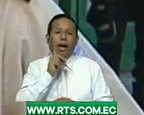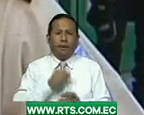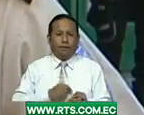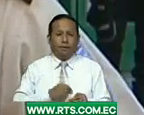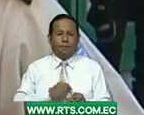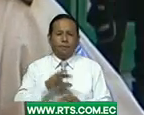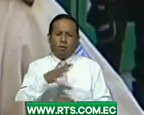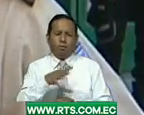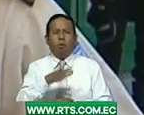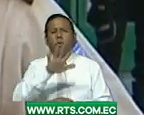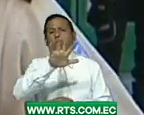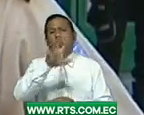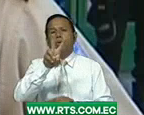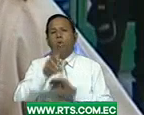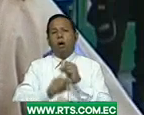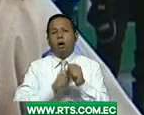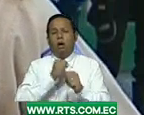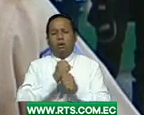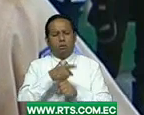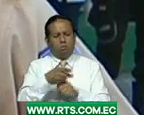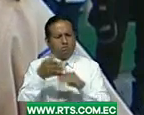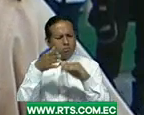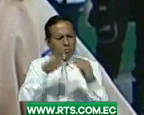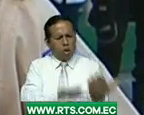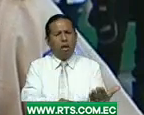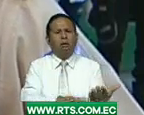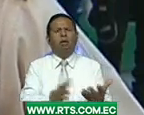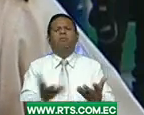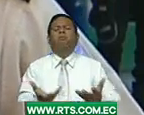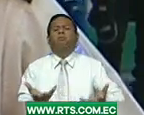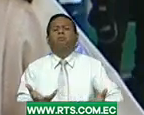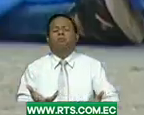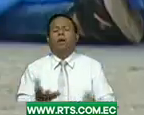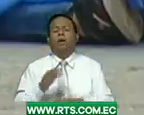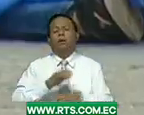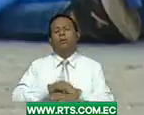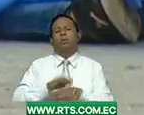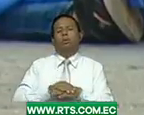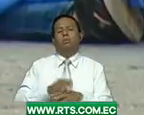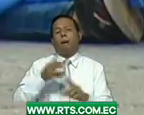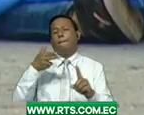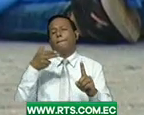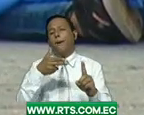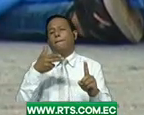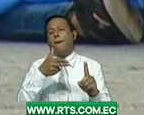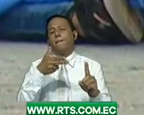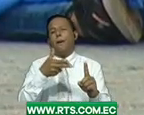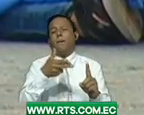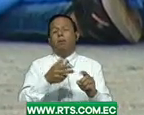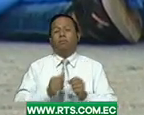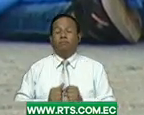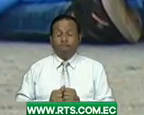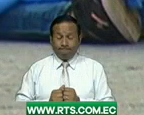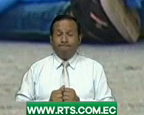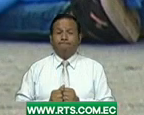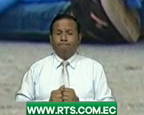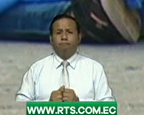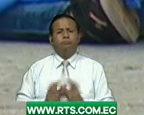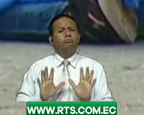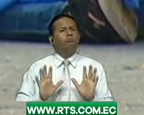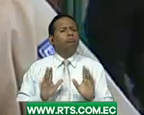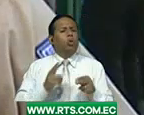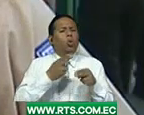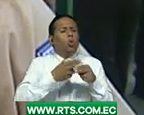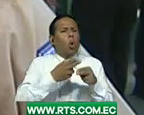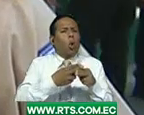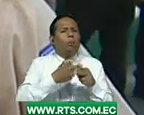aproximadamente 52 años. La causa de su muerte por el impactos de bala de arma de fuego. Tenemos solo un